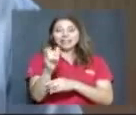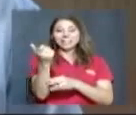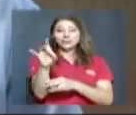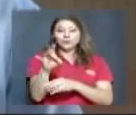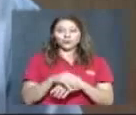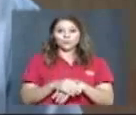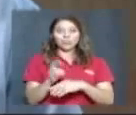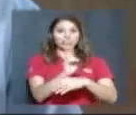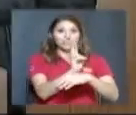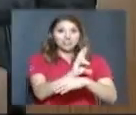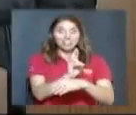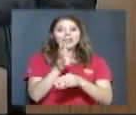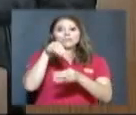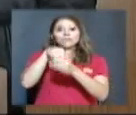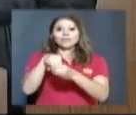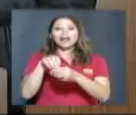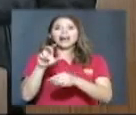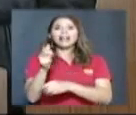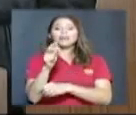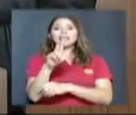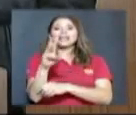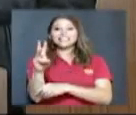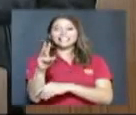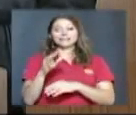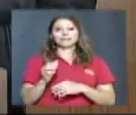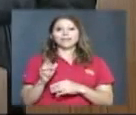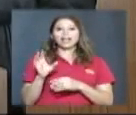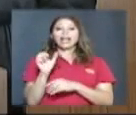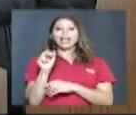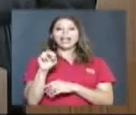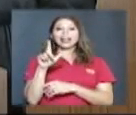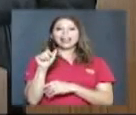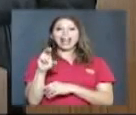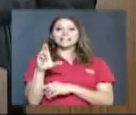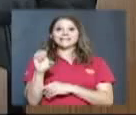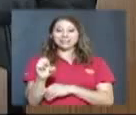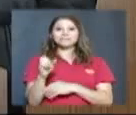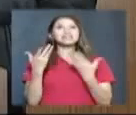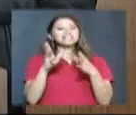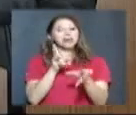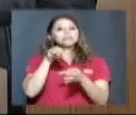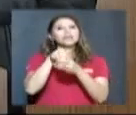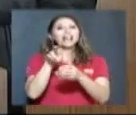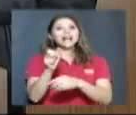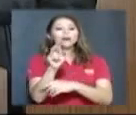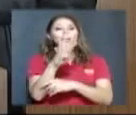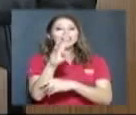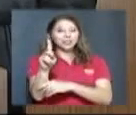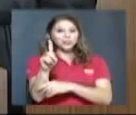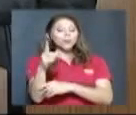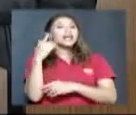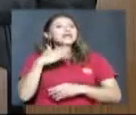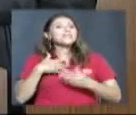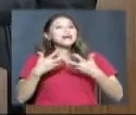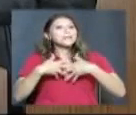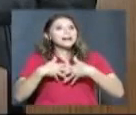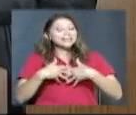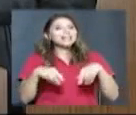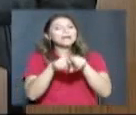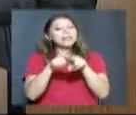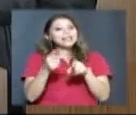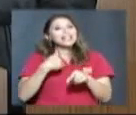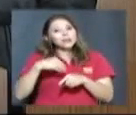26. Enlace en Canal 41 y mi empresa en Canal 49. Pero el Estado todavía no se ha puesto de acuerdo con